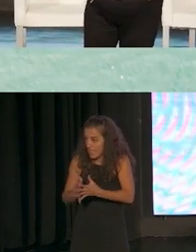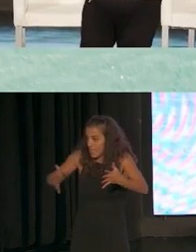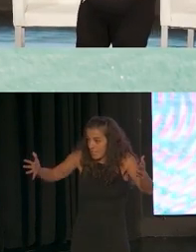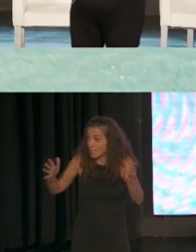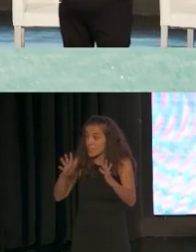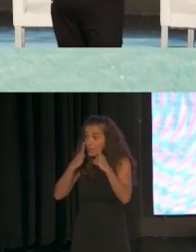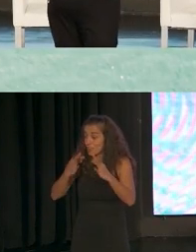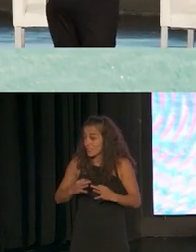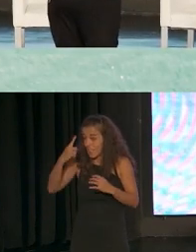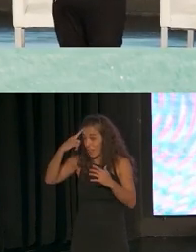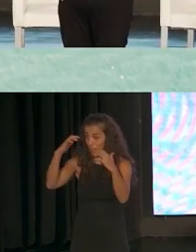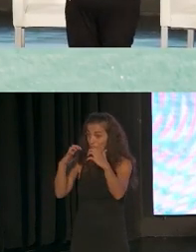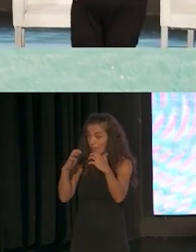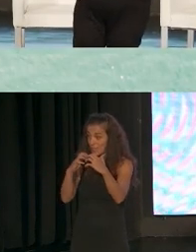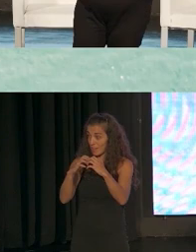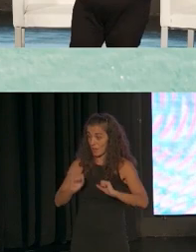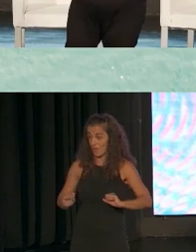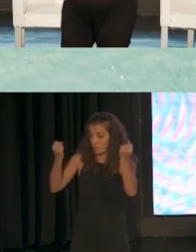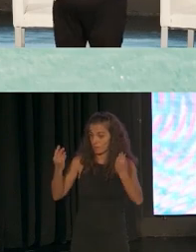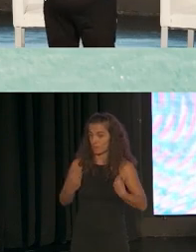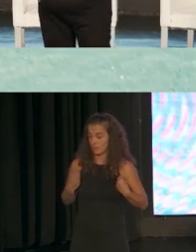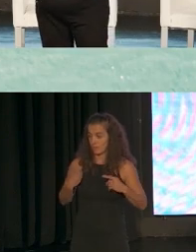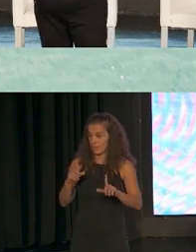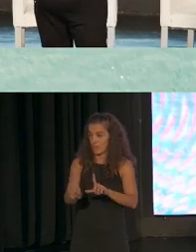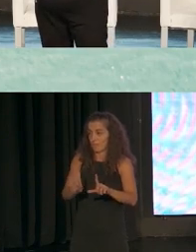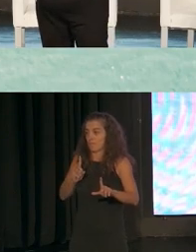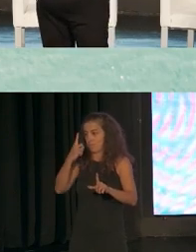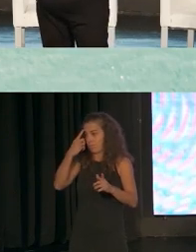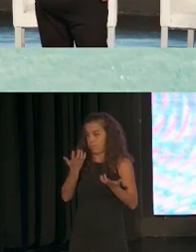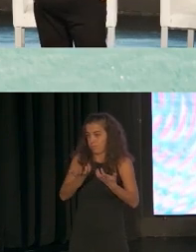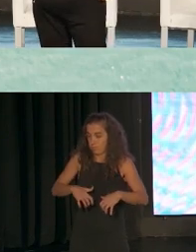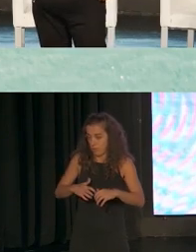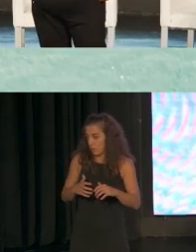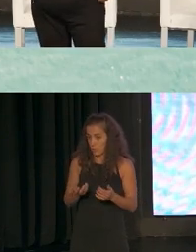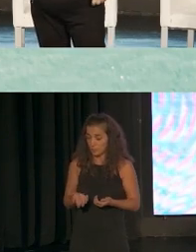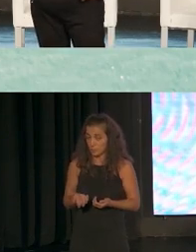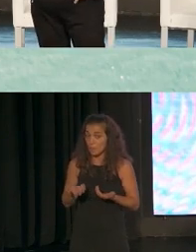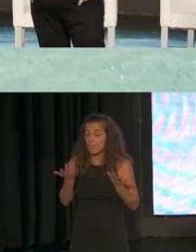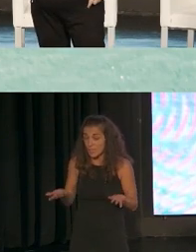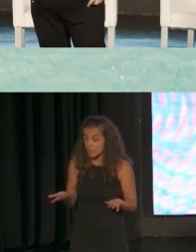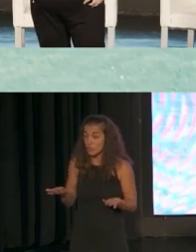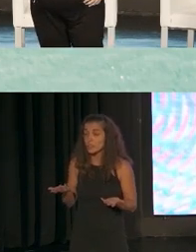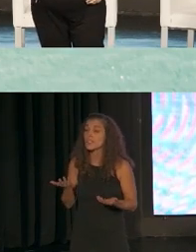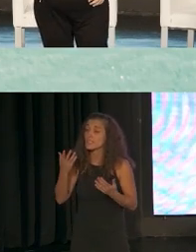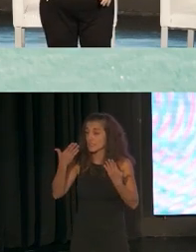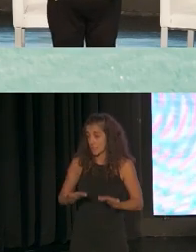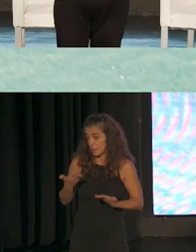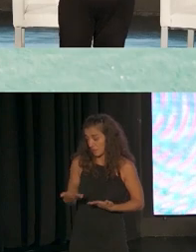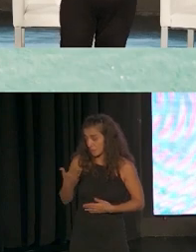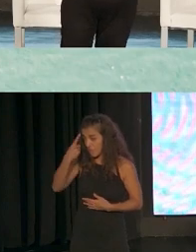cerebro nos ha salvado la vida por lo tanto es muy importante saber que los sesgos